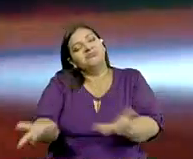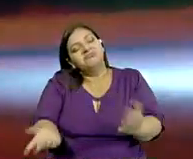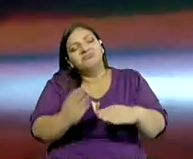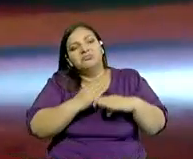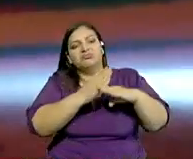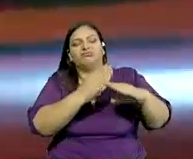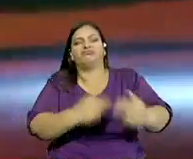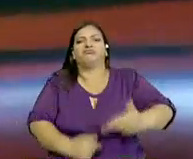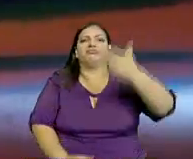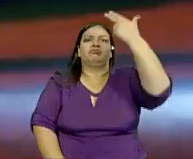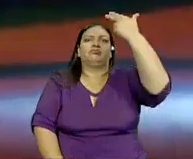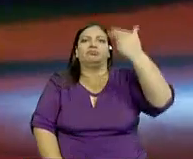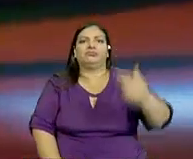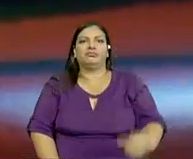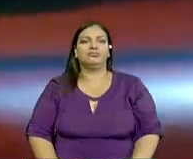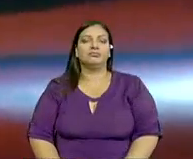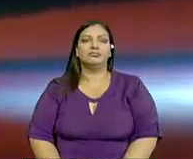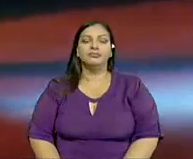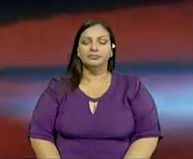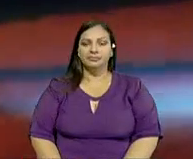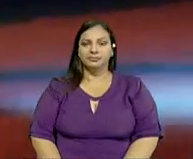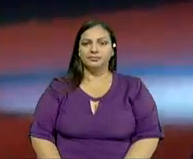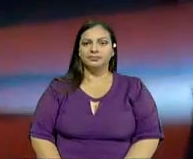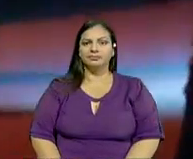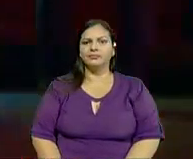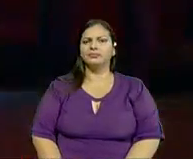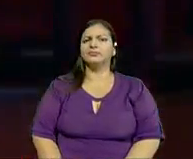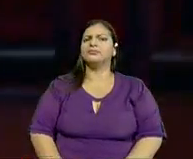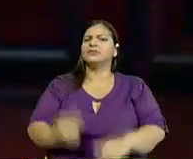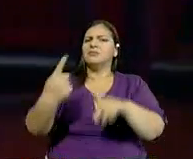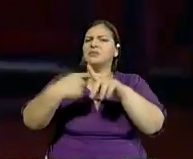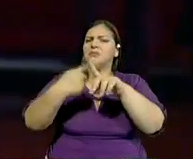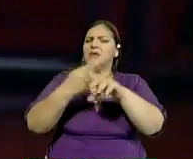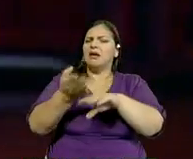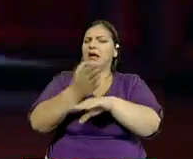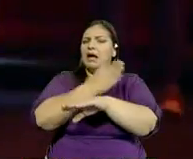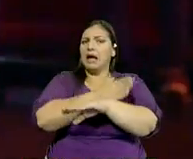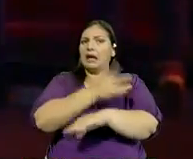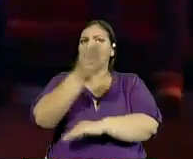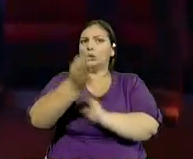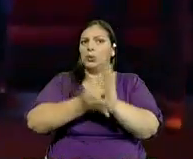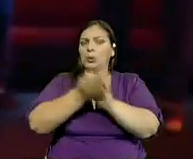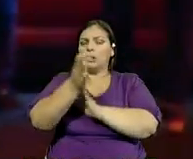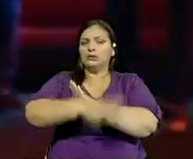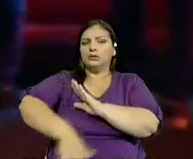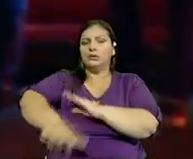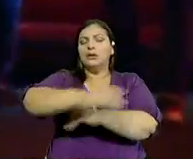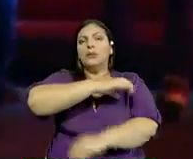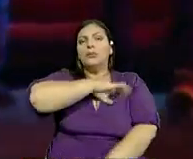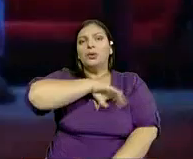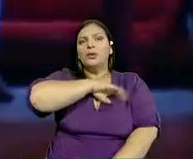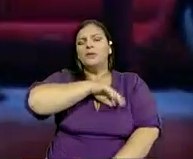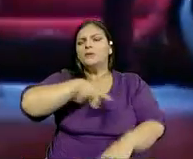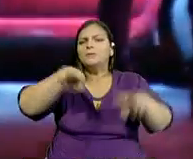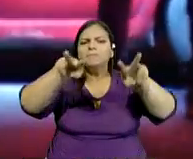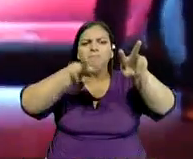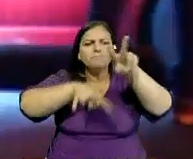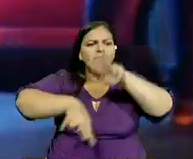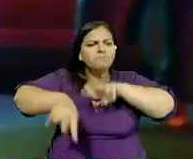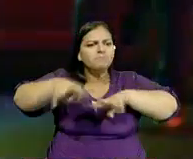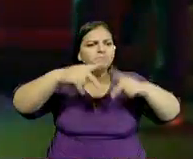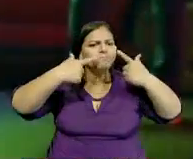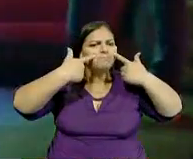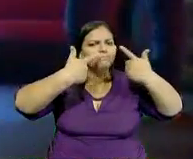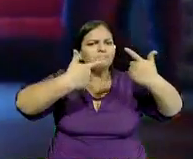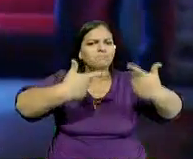Nacional intervino ciertos sectores del cantón Durán debido a varios crímenes motivados aparentemente por